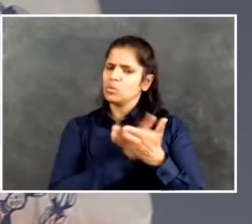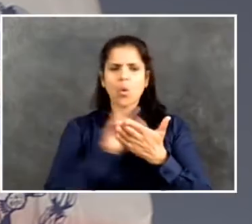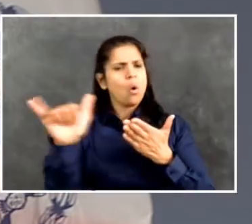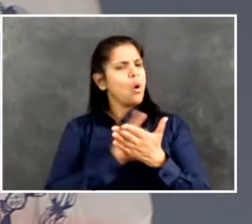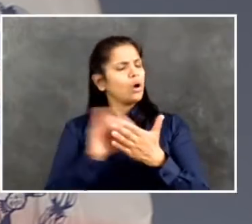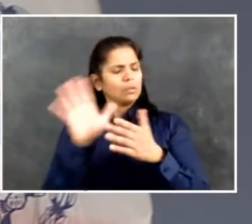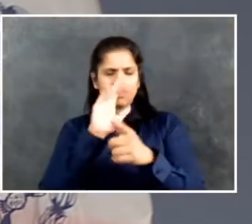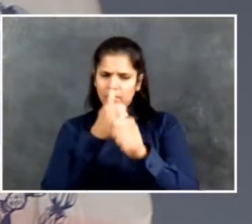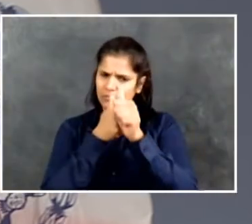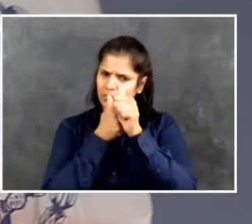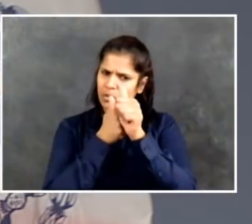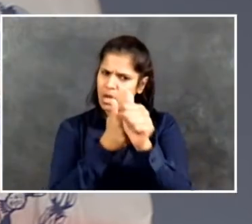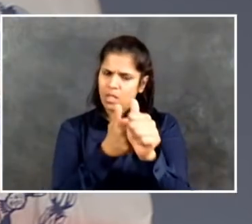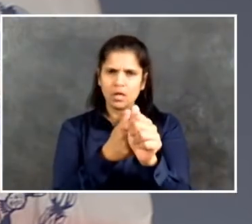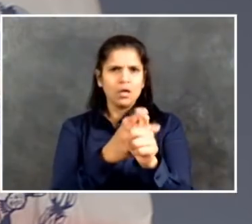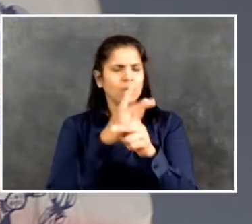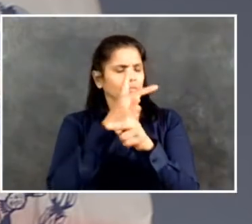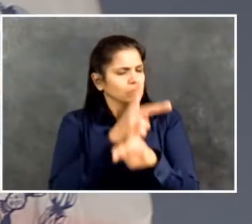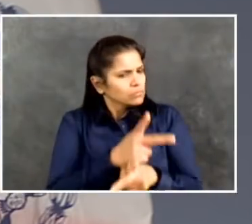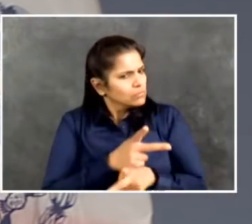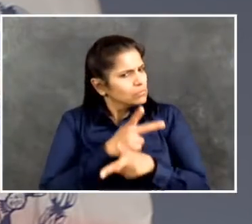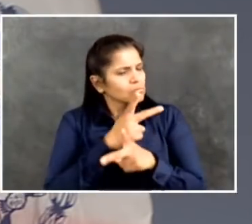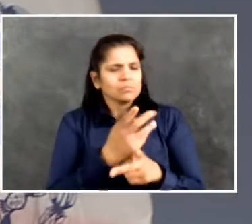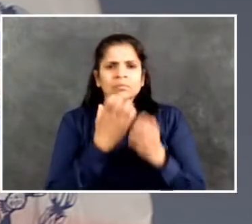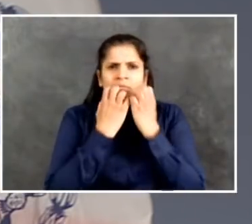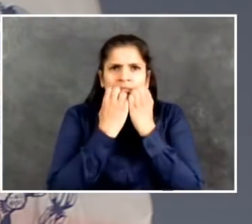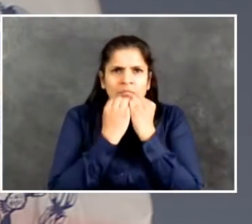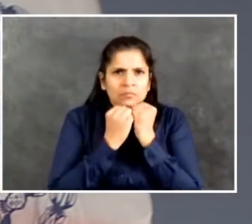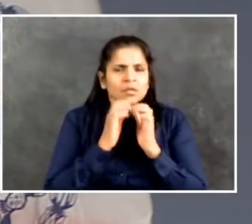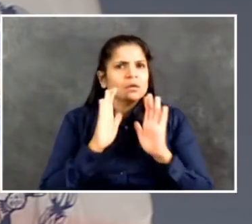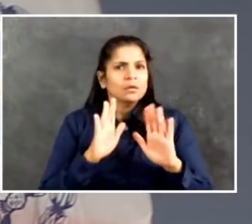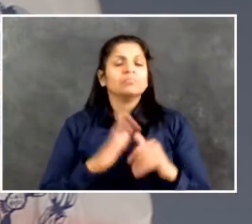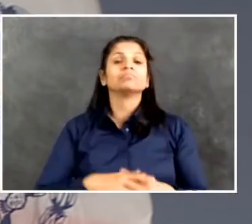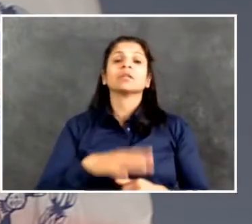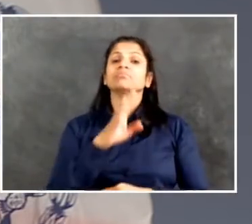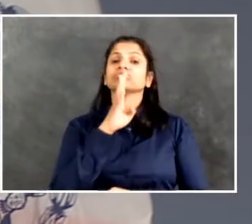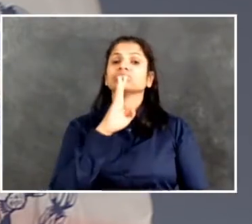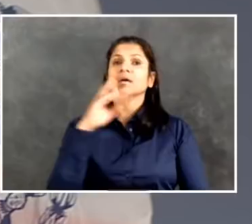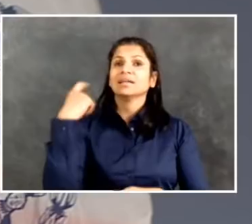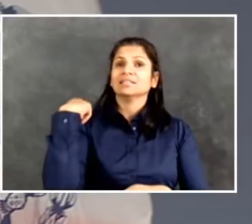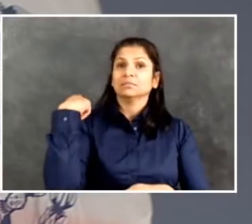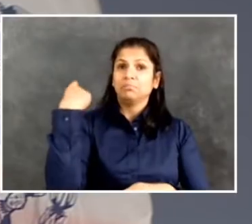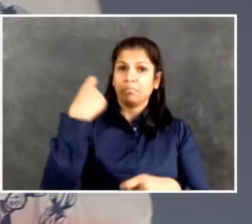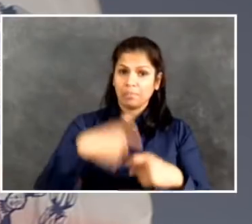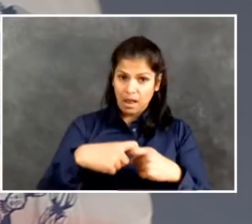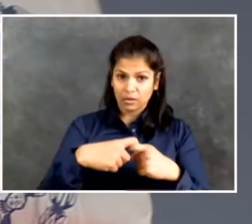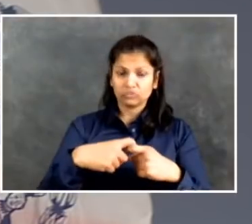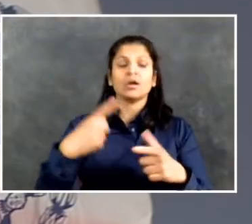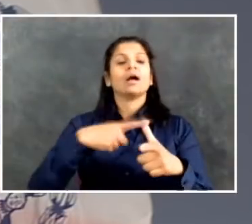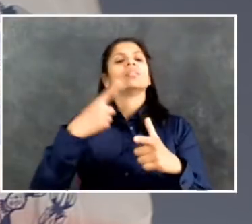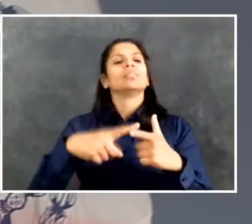Let me do a few words in Spanish, and then we'll turn to questions from the media.